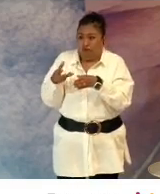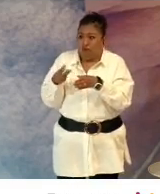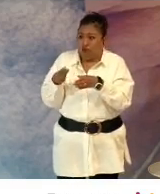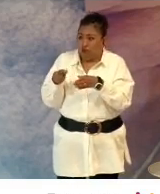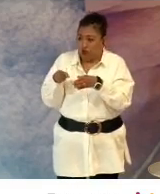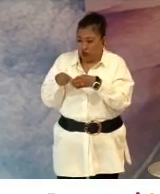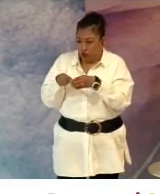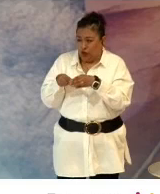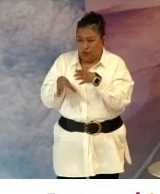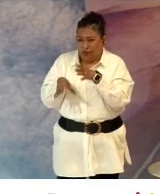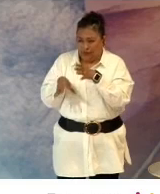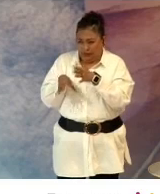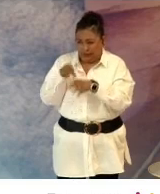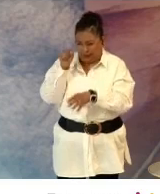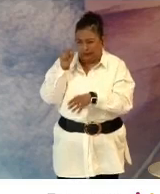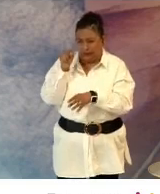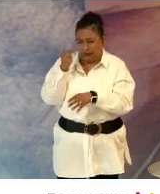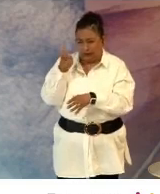finanzas extractivas